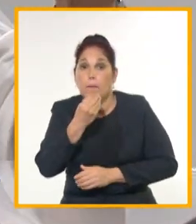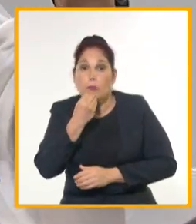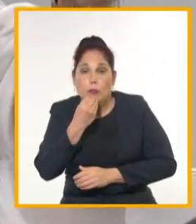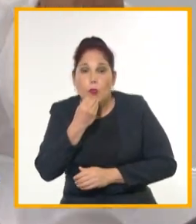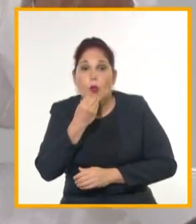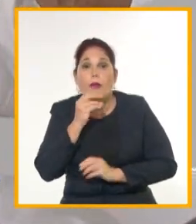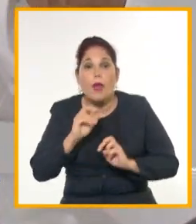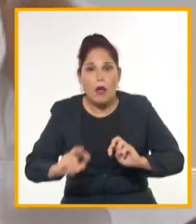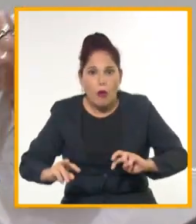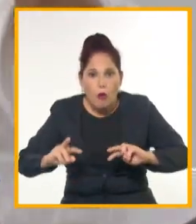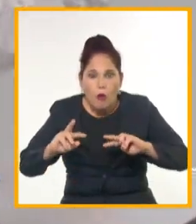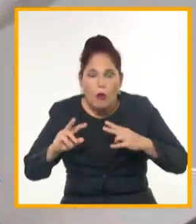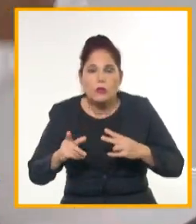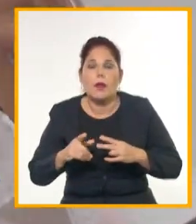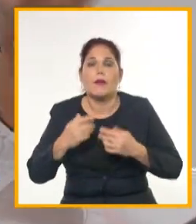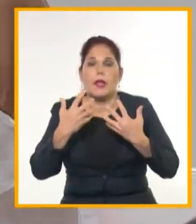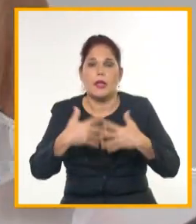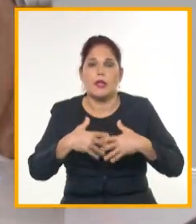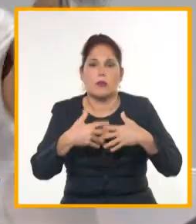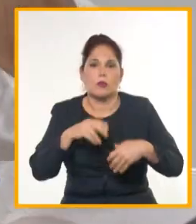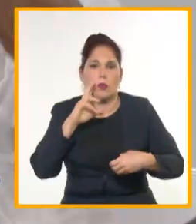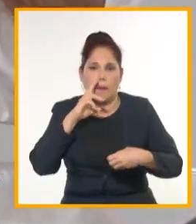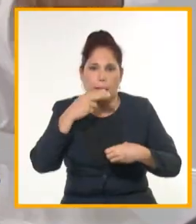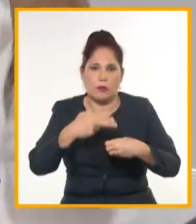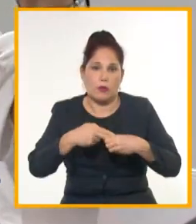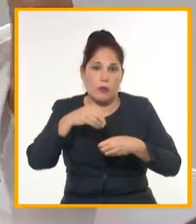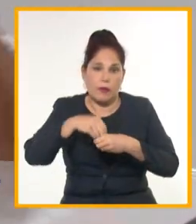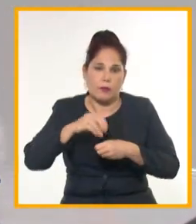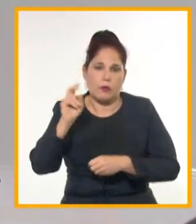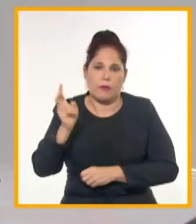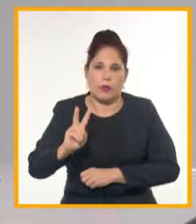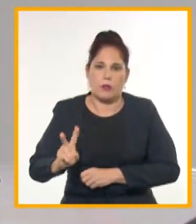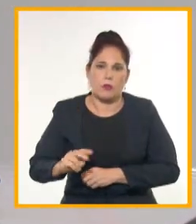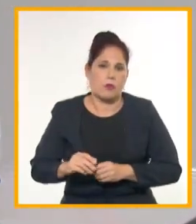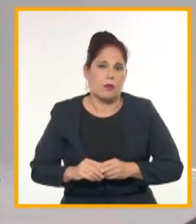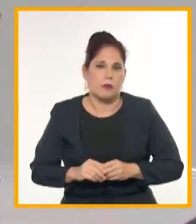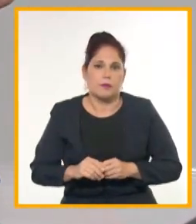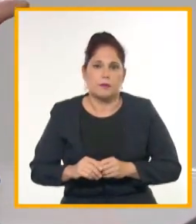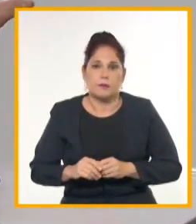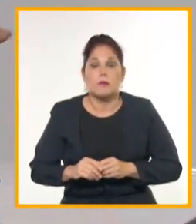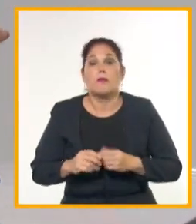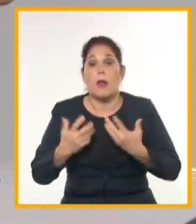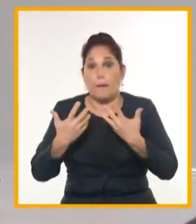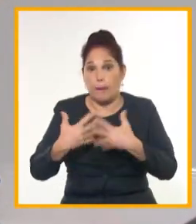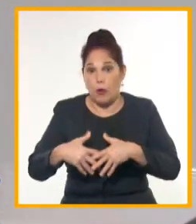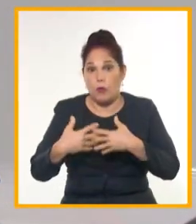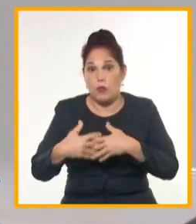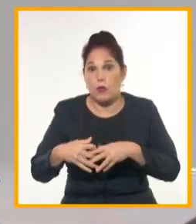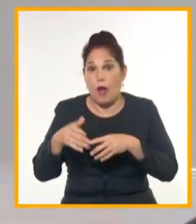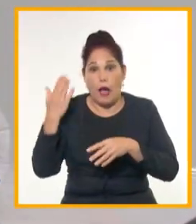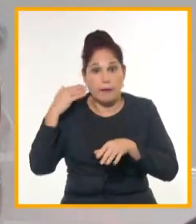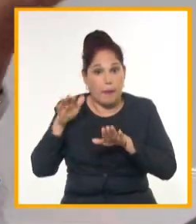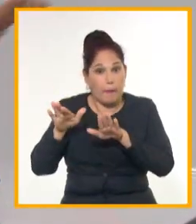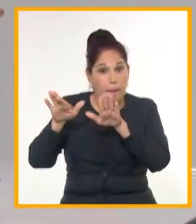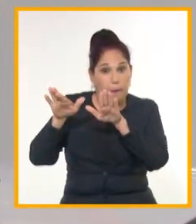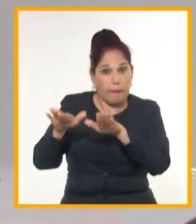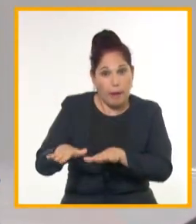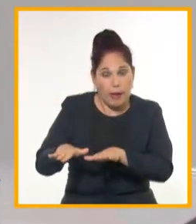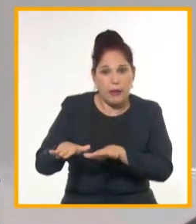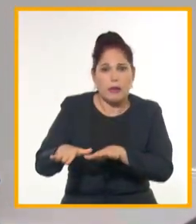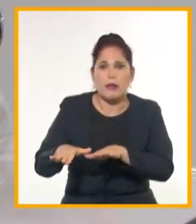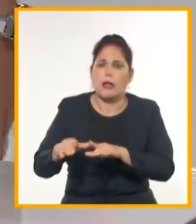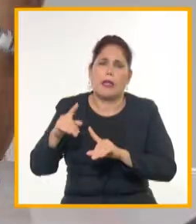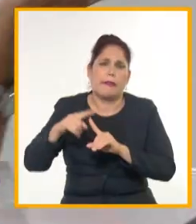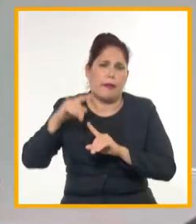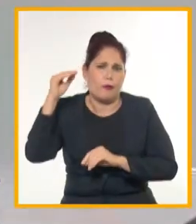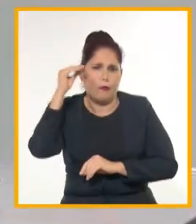reactivar la industria petrolera venezolana. Si no quien compra, no, es que la producción que estaba detenida por las maquinarias